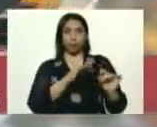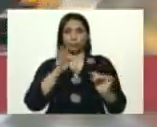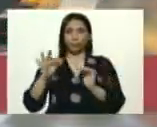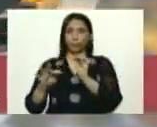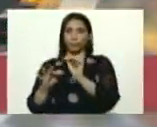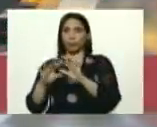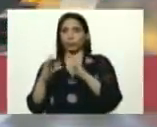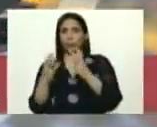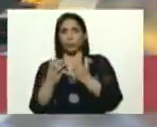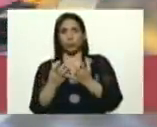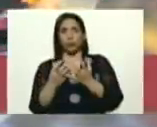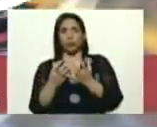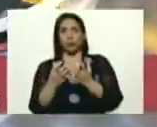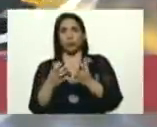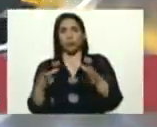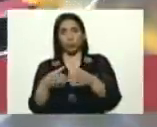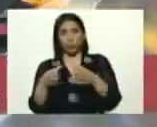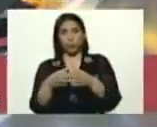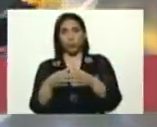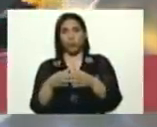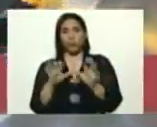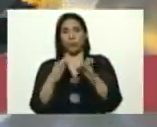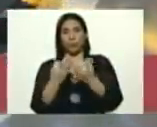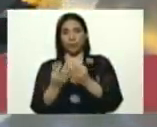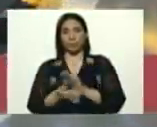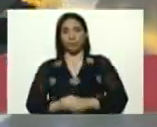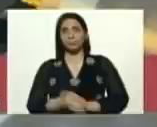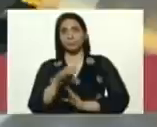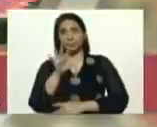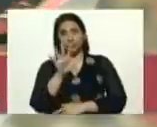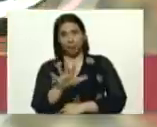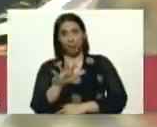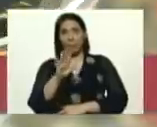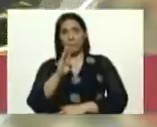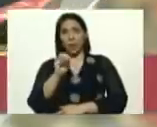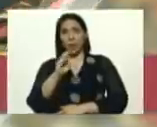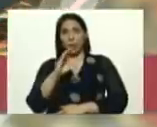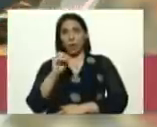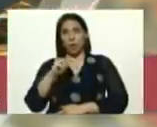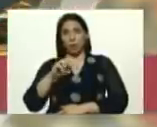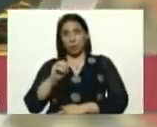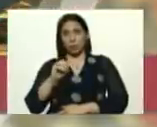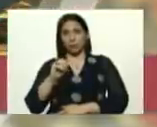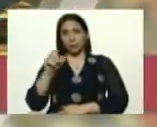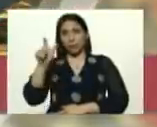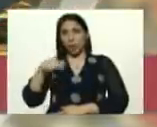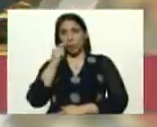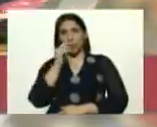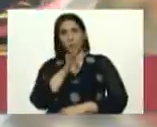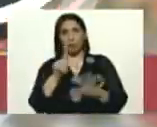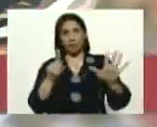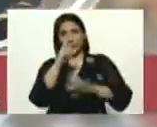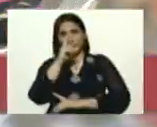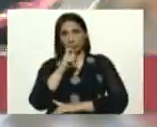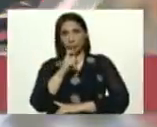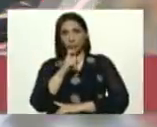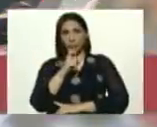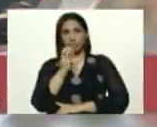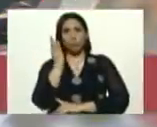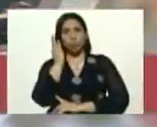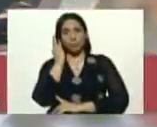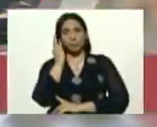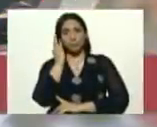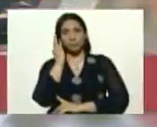grupo familiar. 5 casos de Boconó, un hombre de 46 años, una